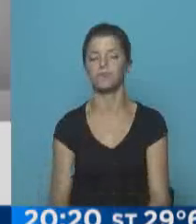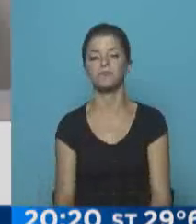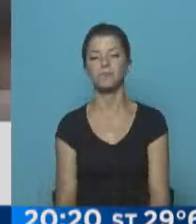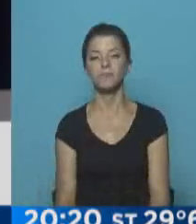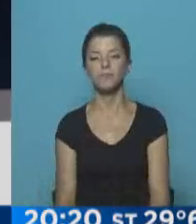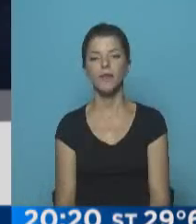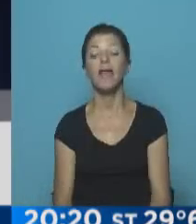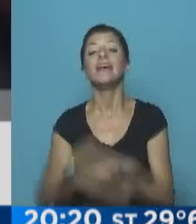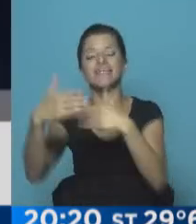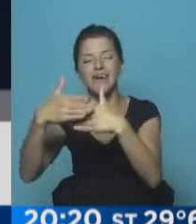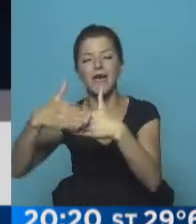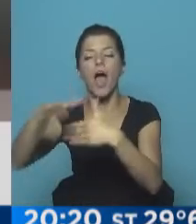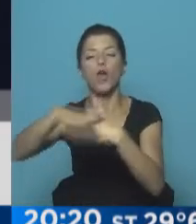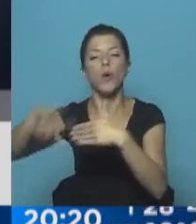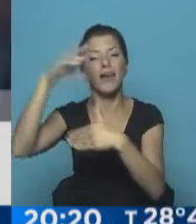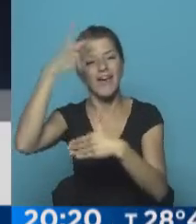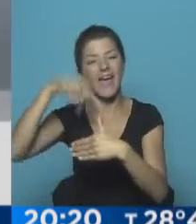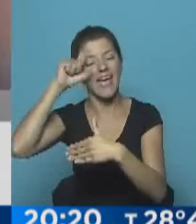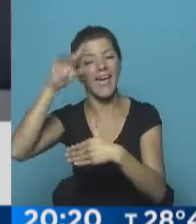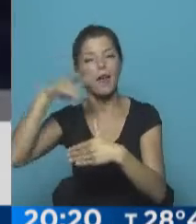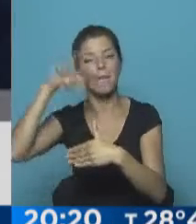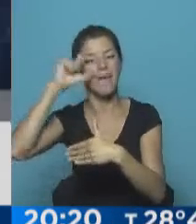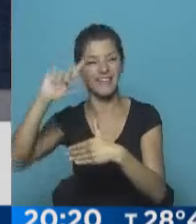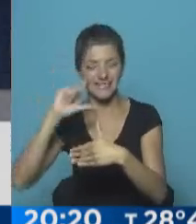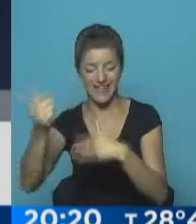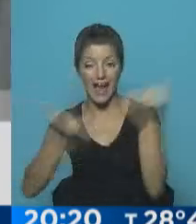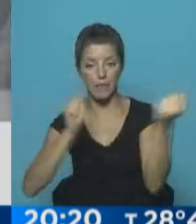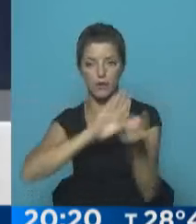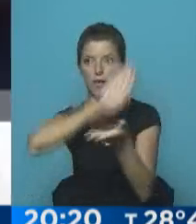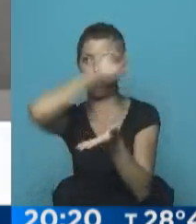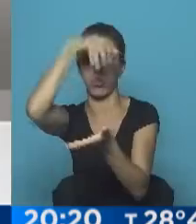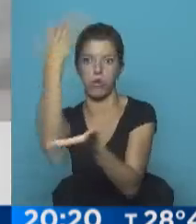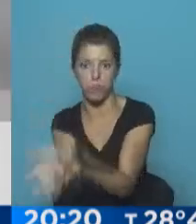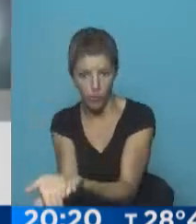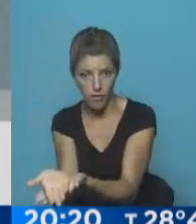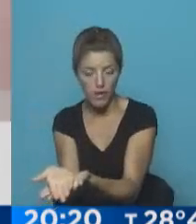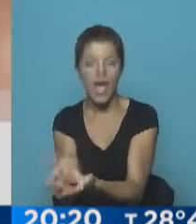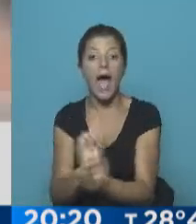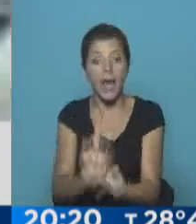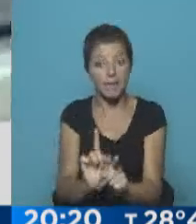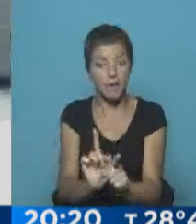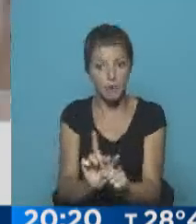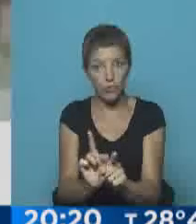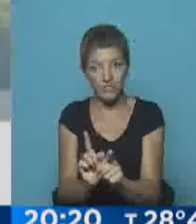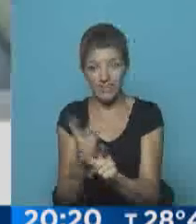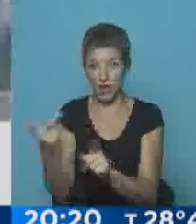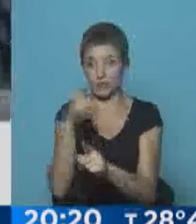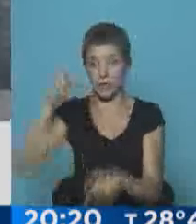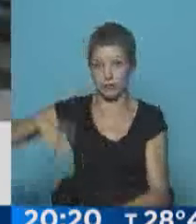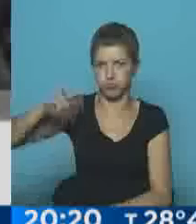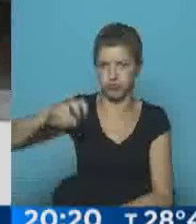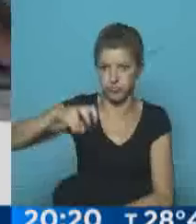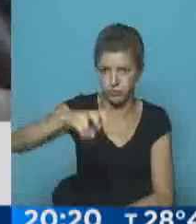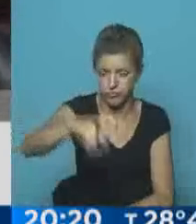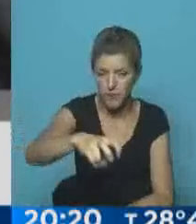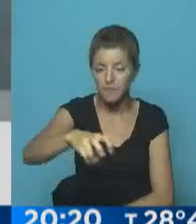Helvecia, es que la camioneta vuelcan. Cuando vuelcan con la camioneta, ahí salen a pie, es que se